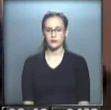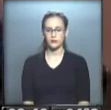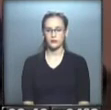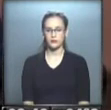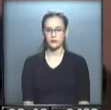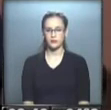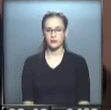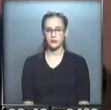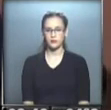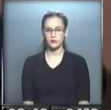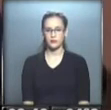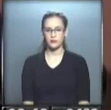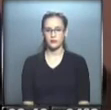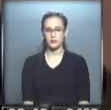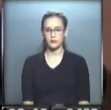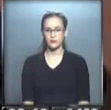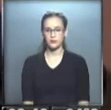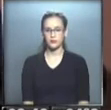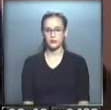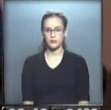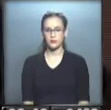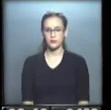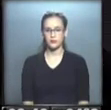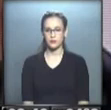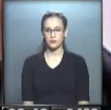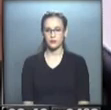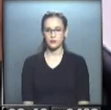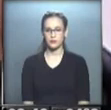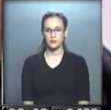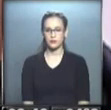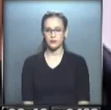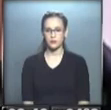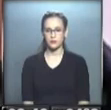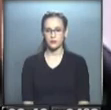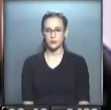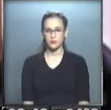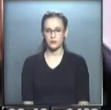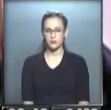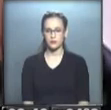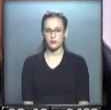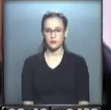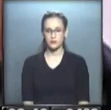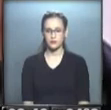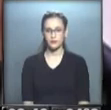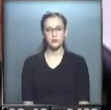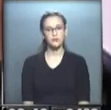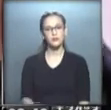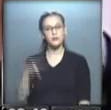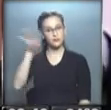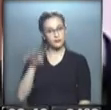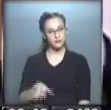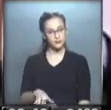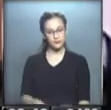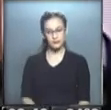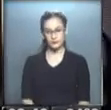isn't about to do it, and it can't be done, obviously. Very simply, present what you have as evidence